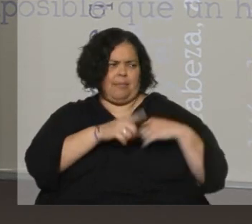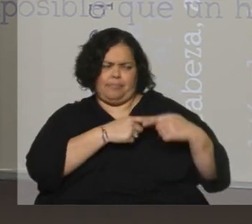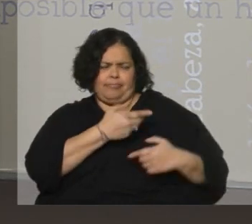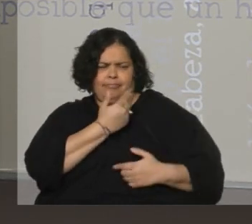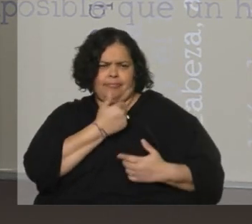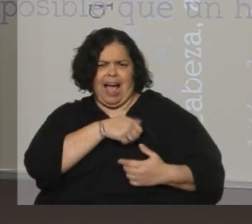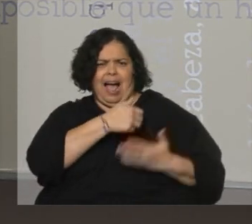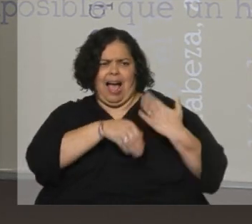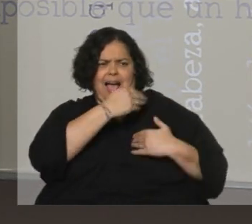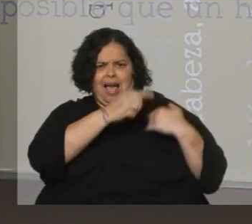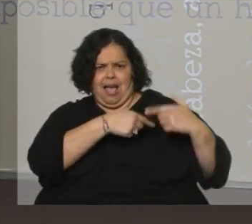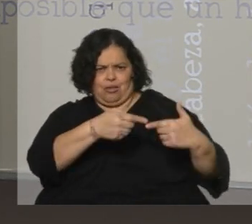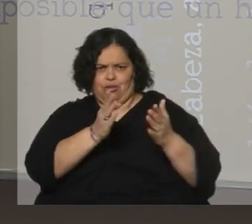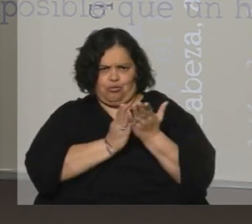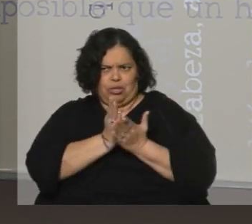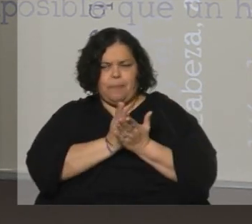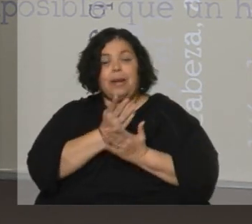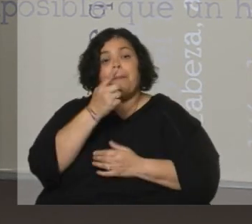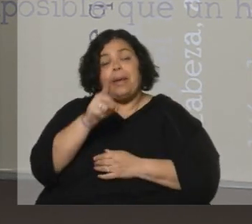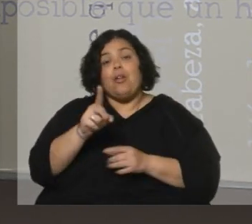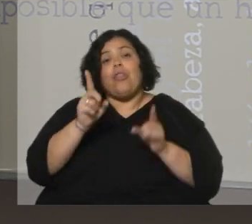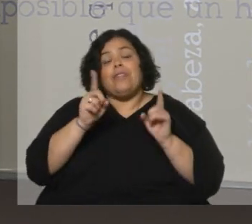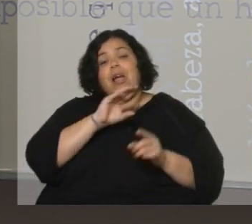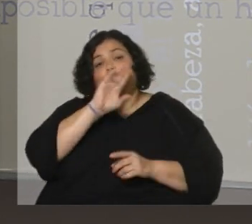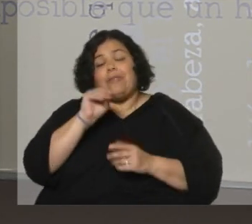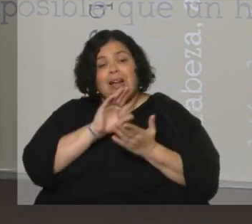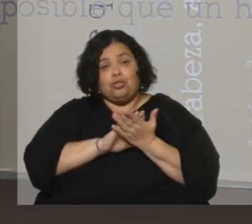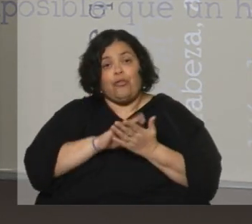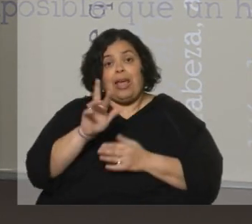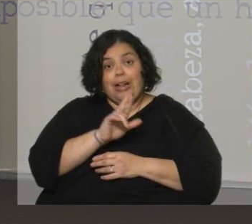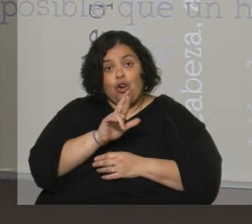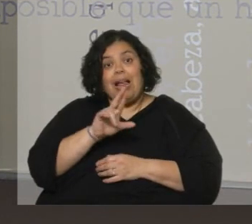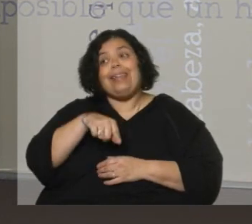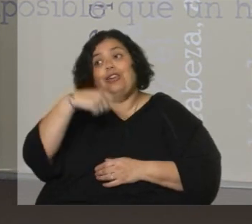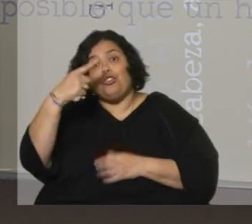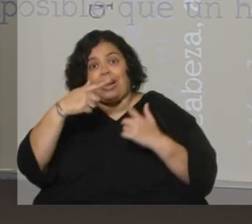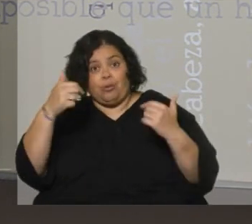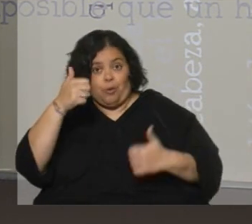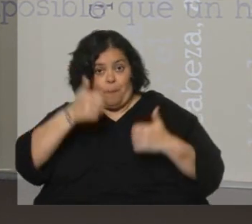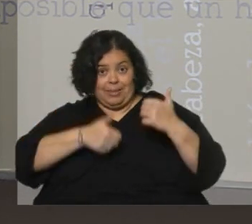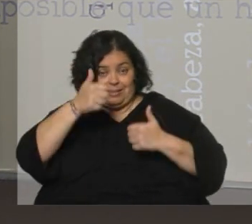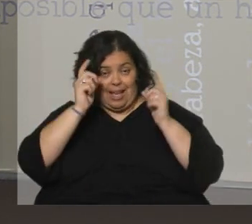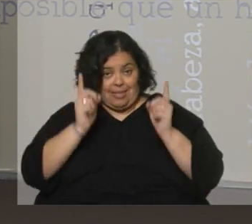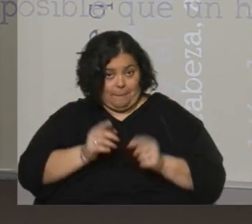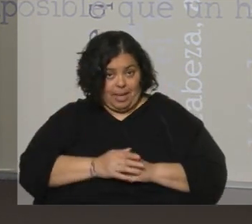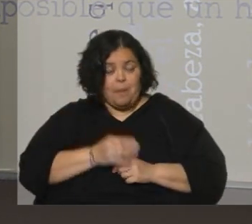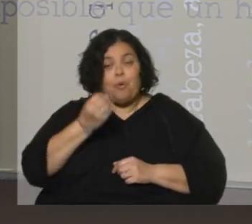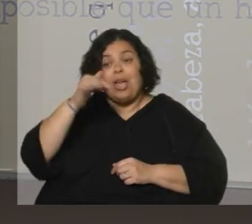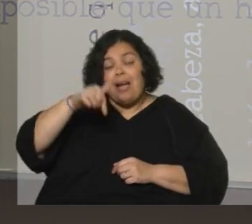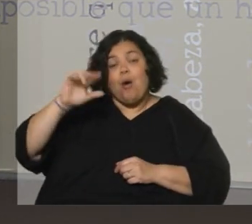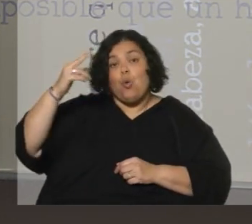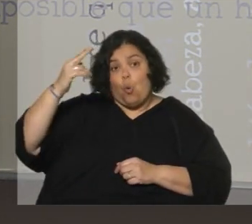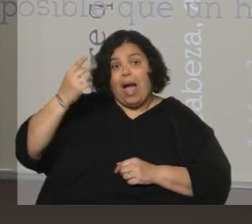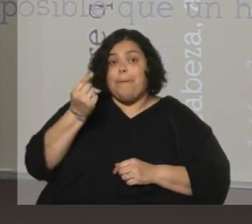eh Te queríamos también no solamente hablar del dlar sino de hablar de los otros factores de competitividad este Uruguay sigue teniendo el precio de